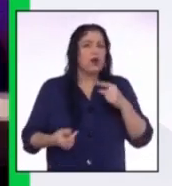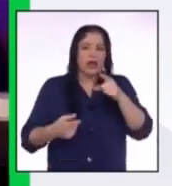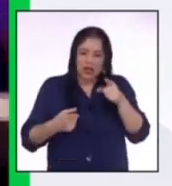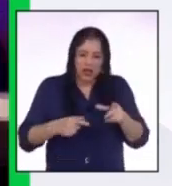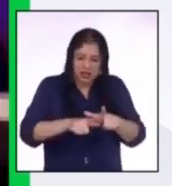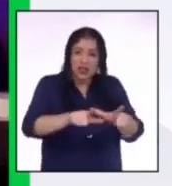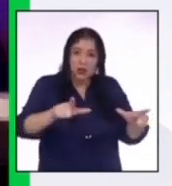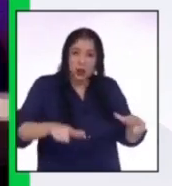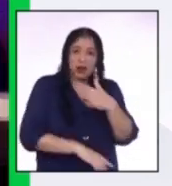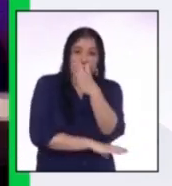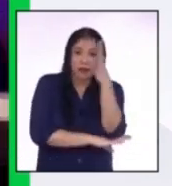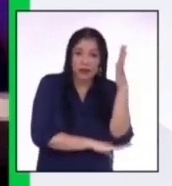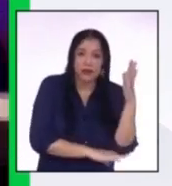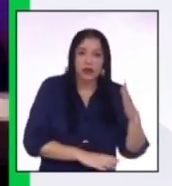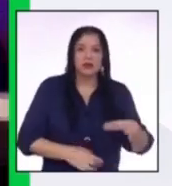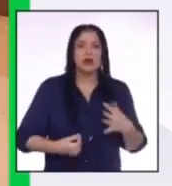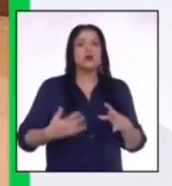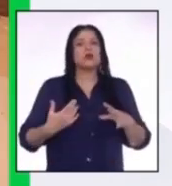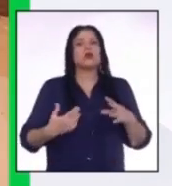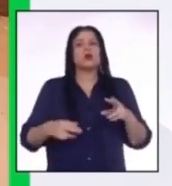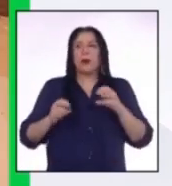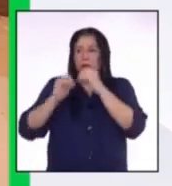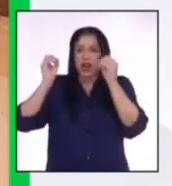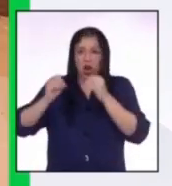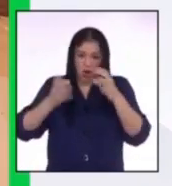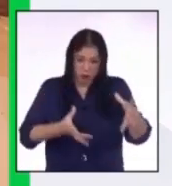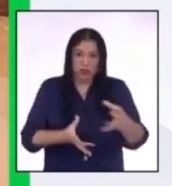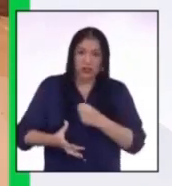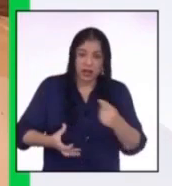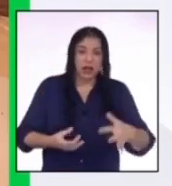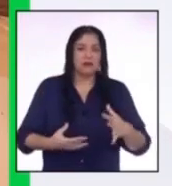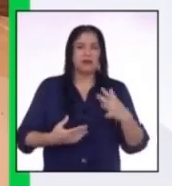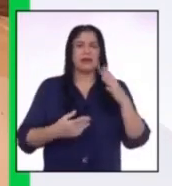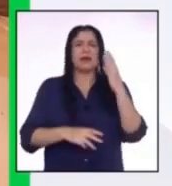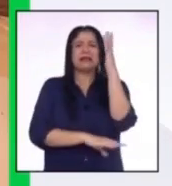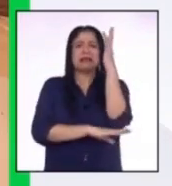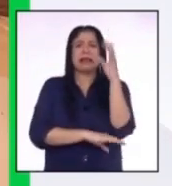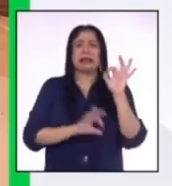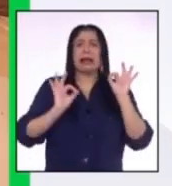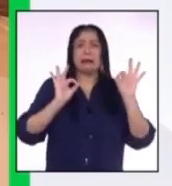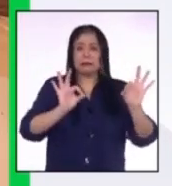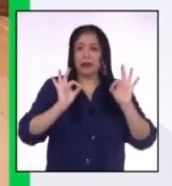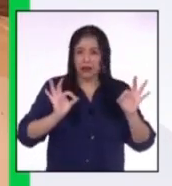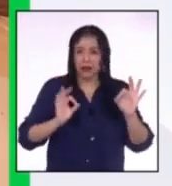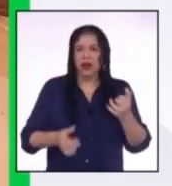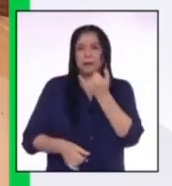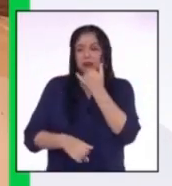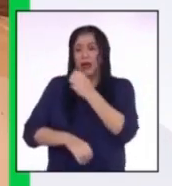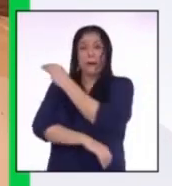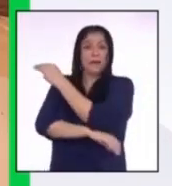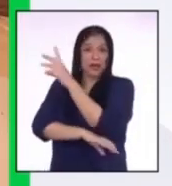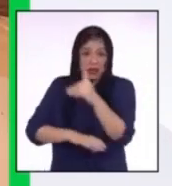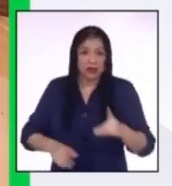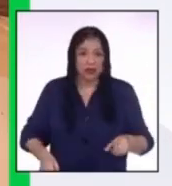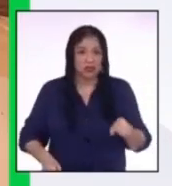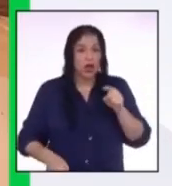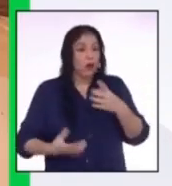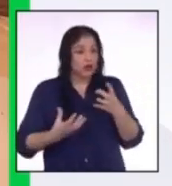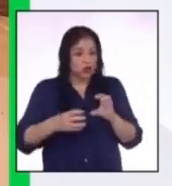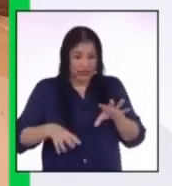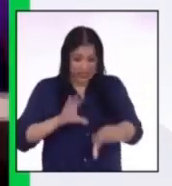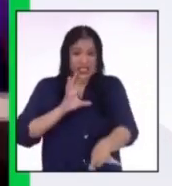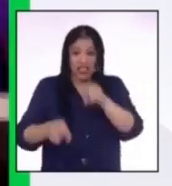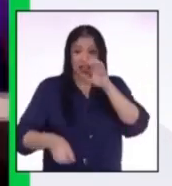junto con más personas estuvieron más amenazados que nunca la práctica de la minería ilegal en madre de dios implica a dragar ríos implica a